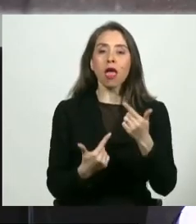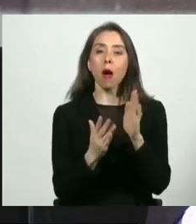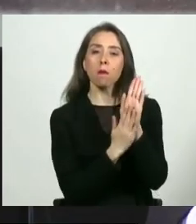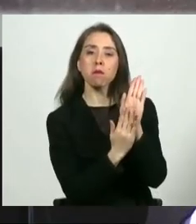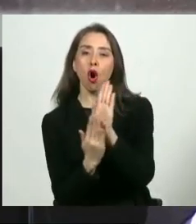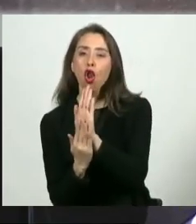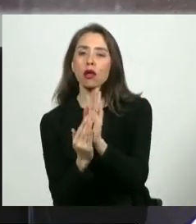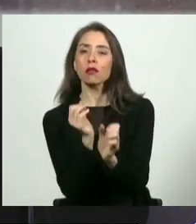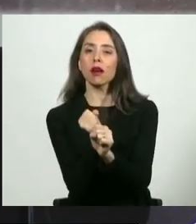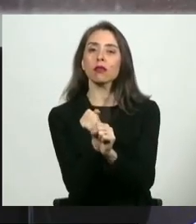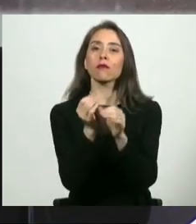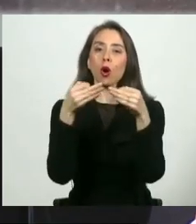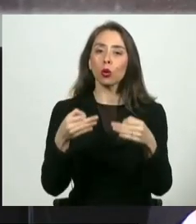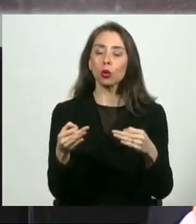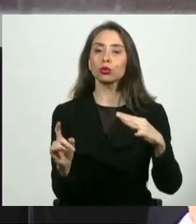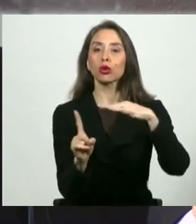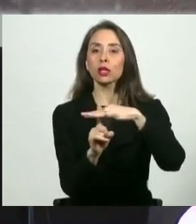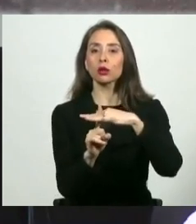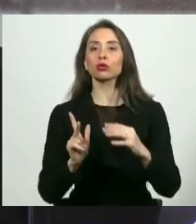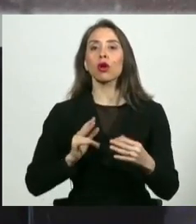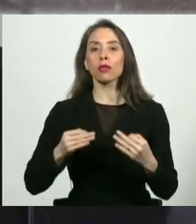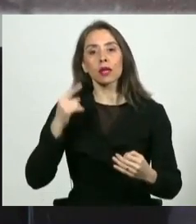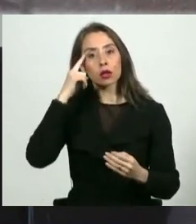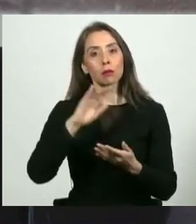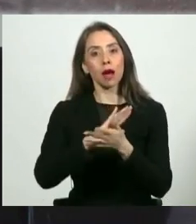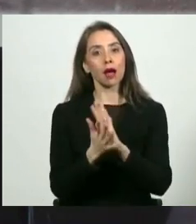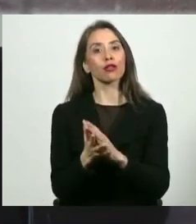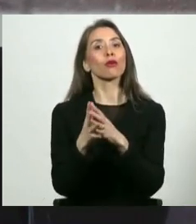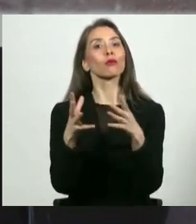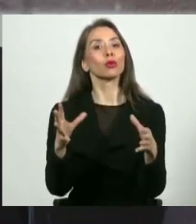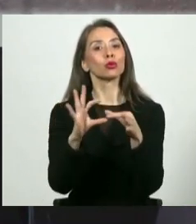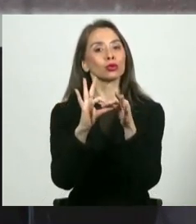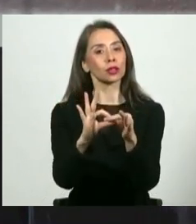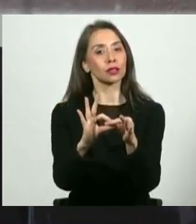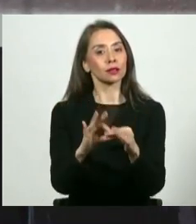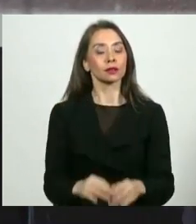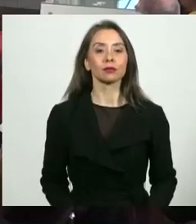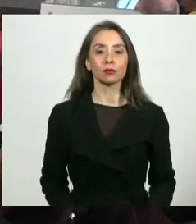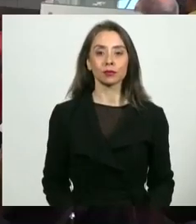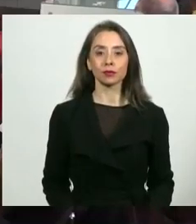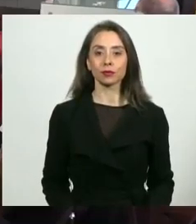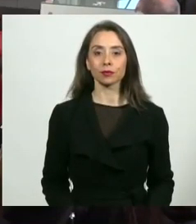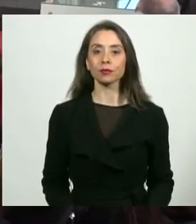más justas, inclusivas y dignas para todos. Muchísimas gracias.